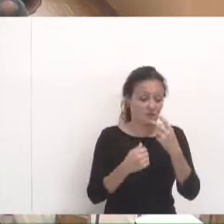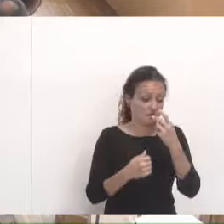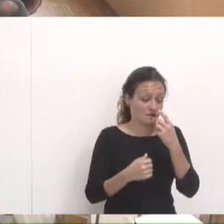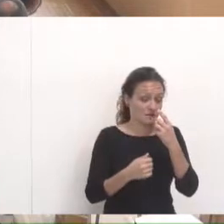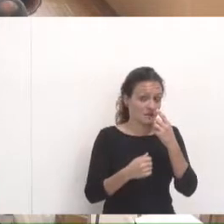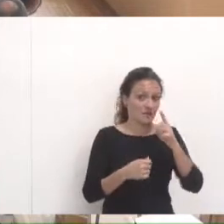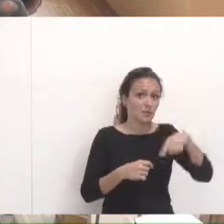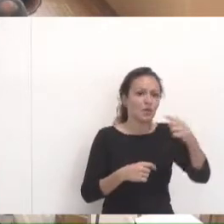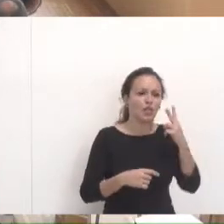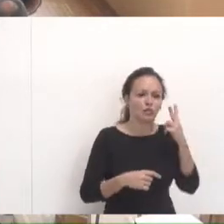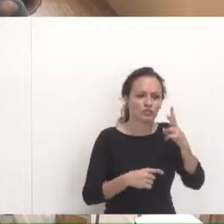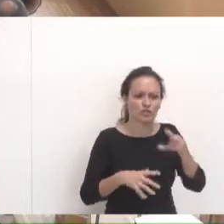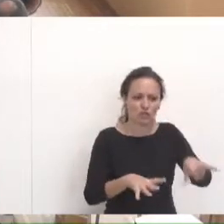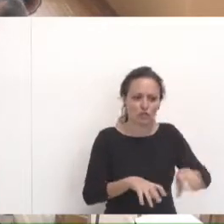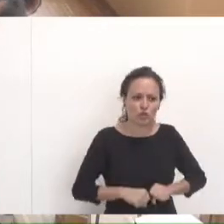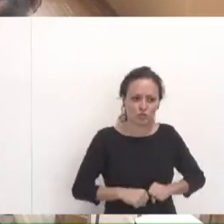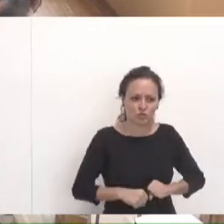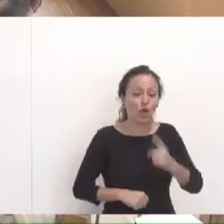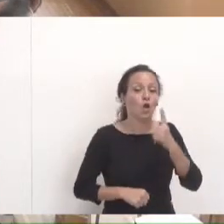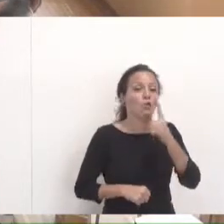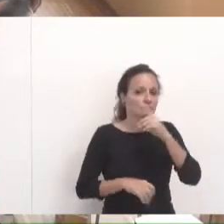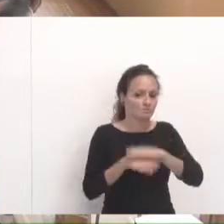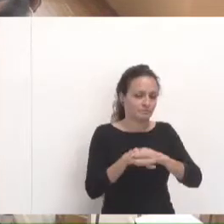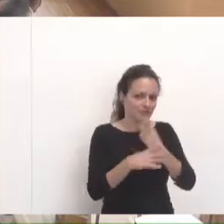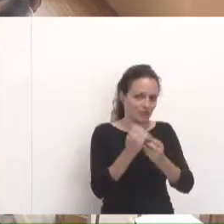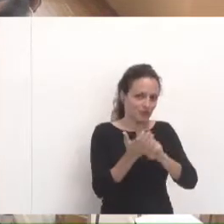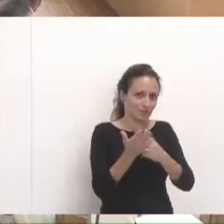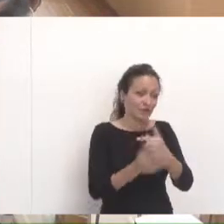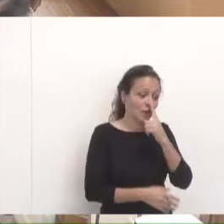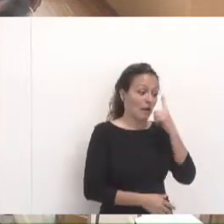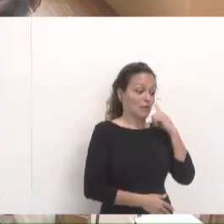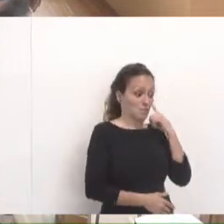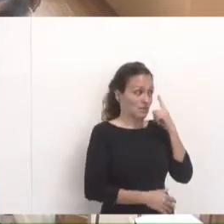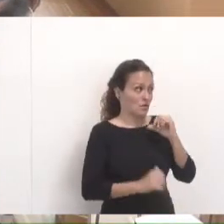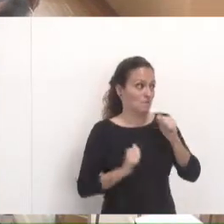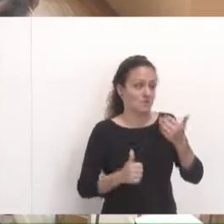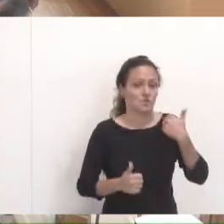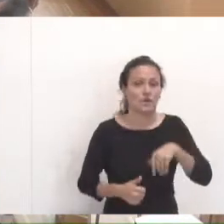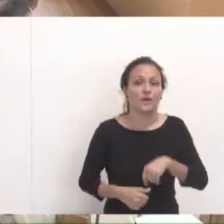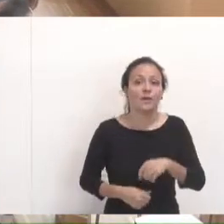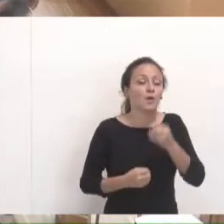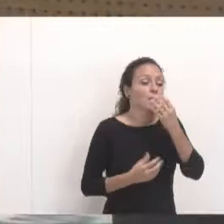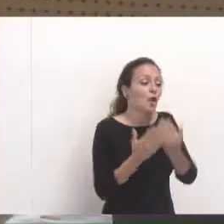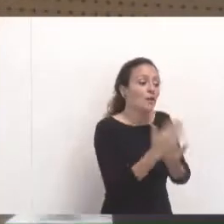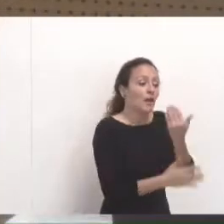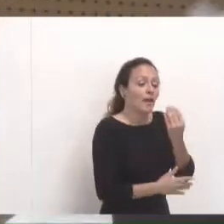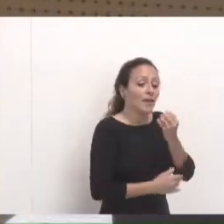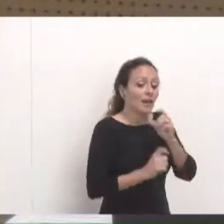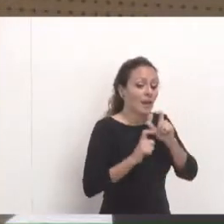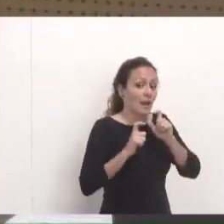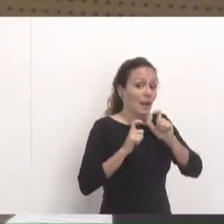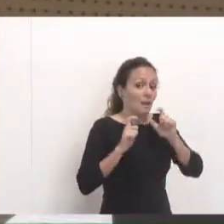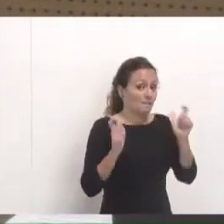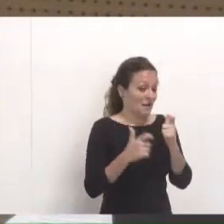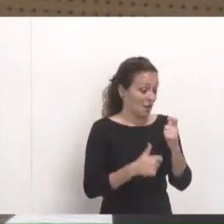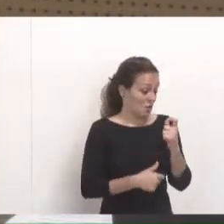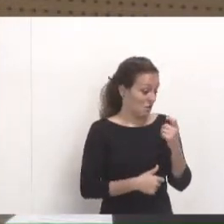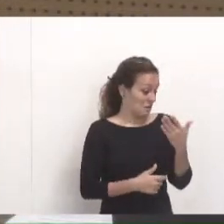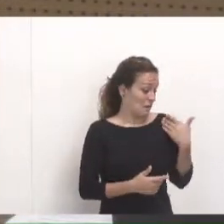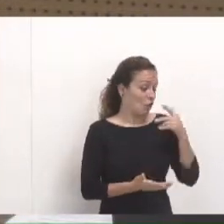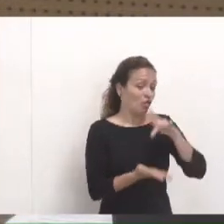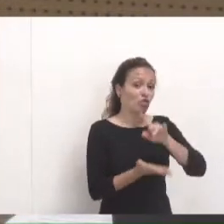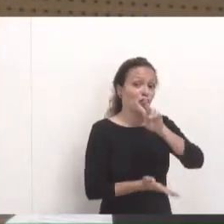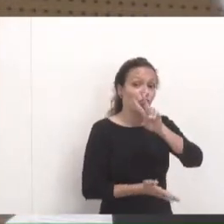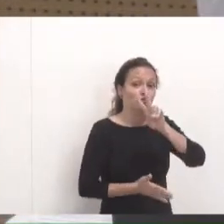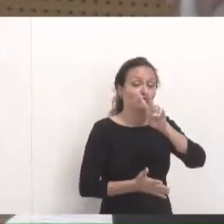Tiene la palabra la señora consejera. Buenos días. En el pleno del pasado 2 de marzo del 2018 se aprobó a